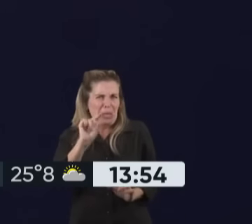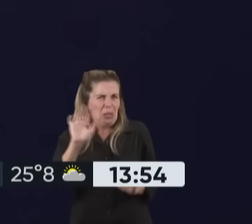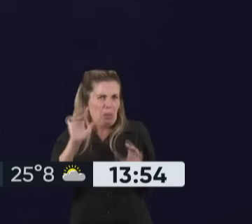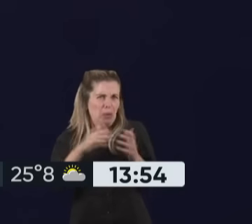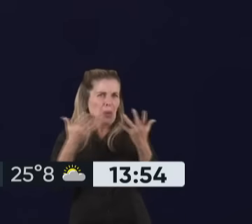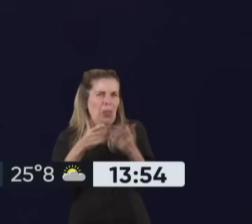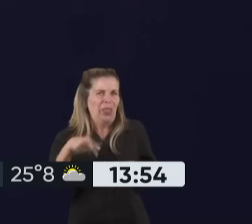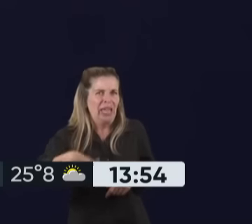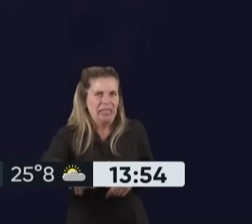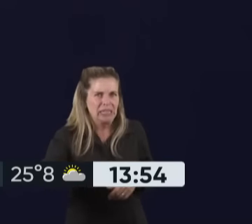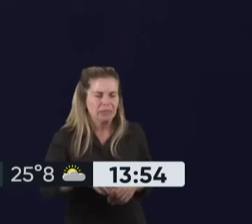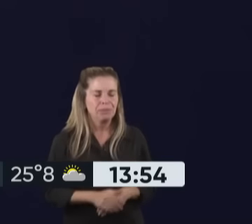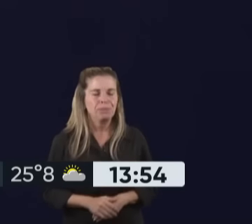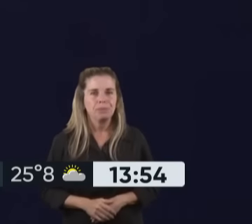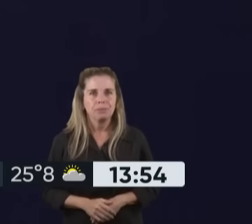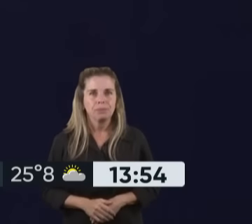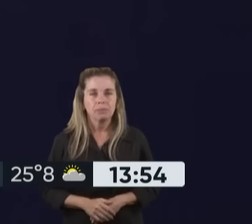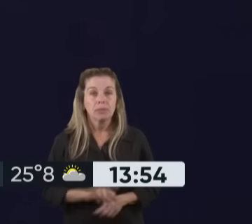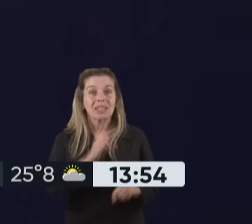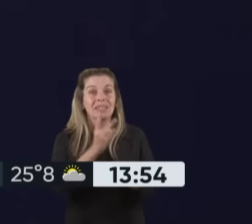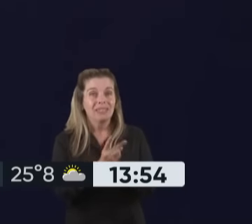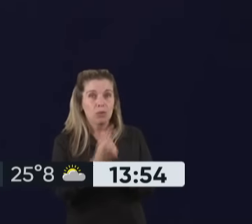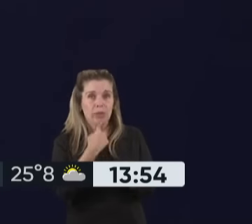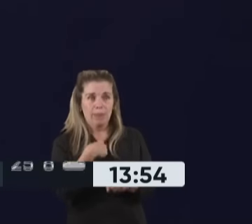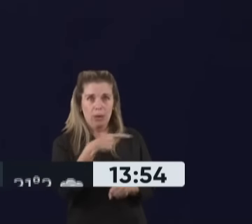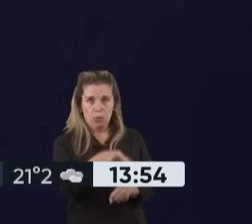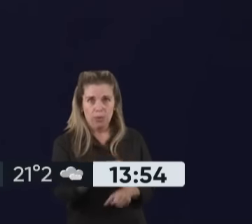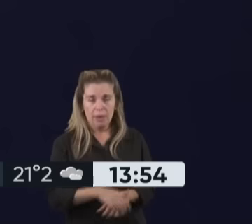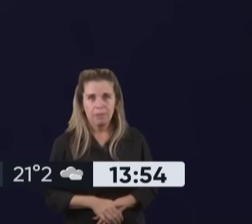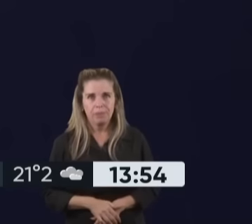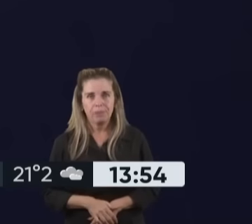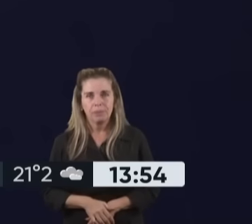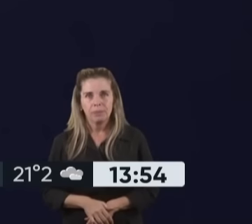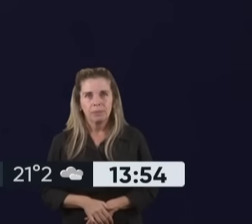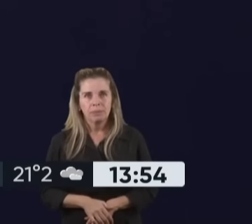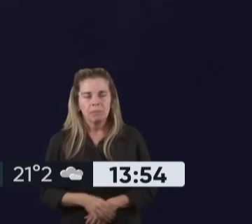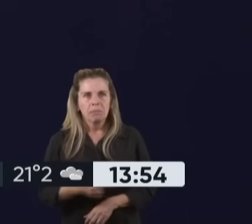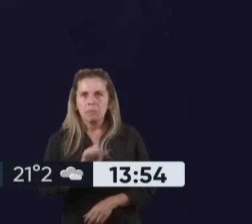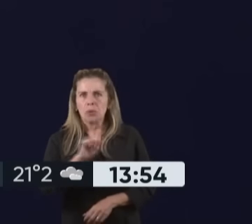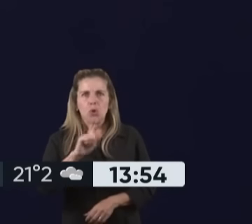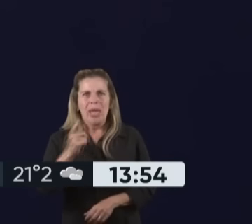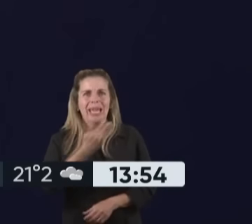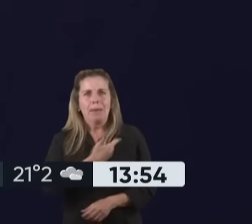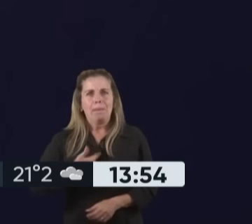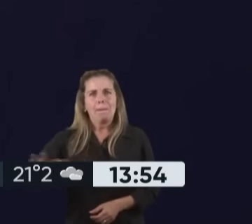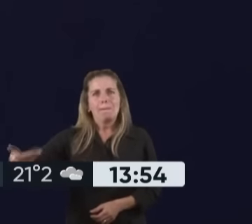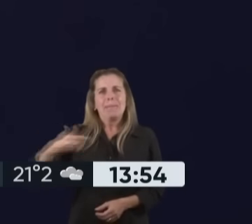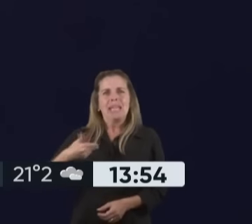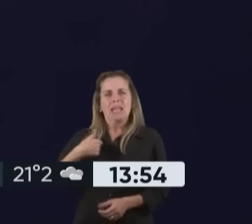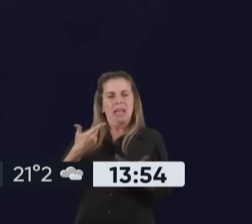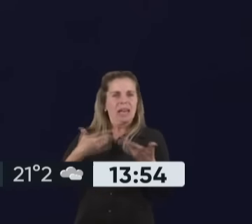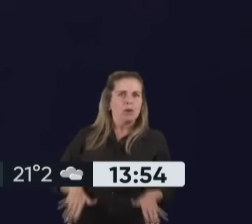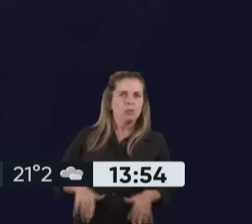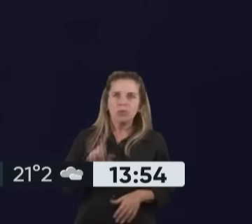unos días, falta poco. En segundo lugar, a mí no me pidieron la renuncia,